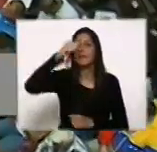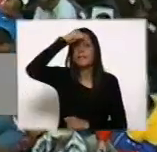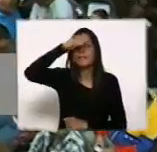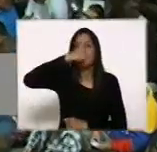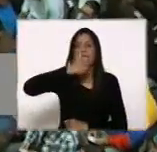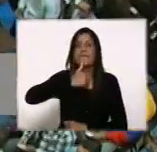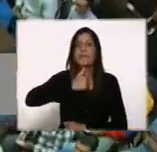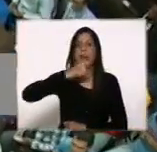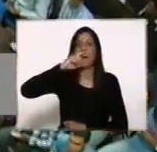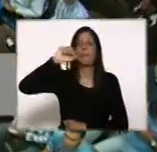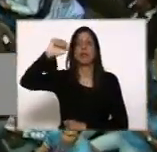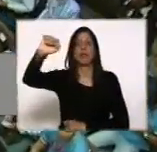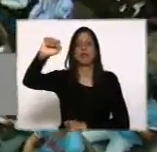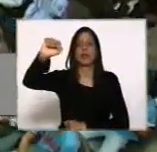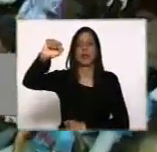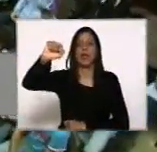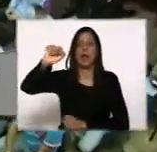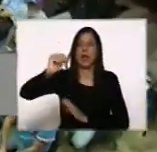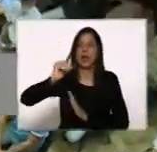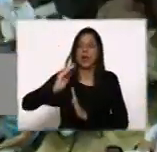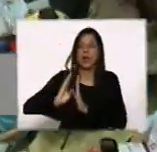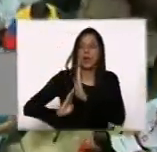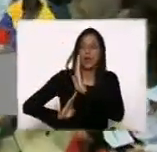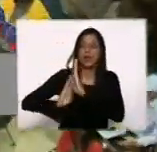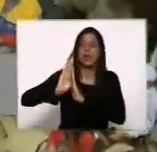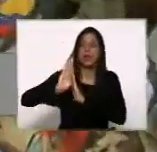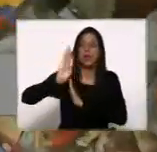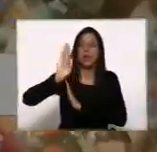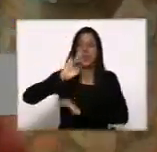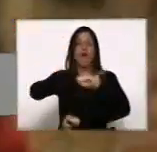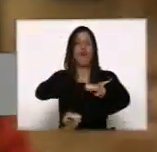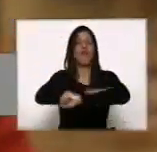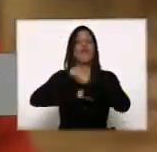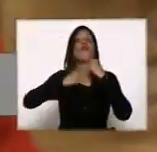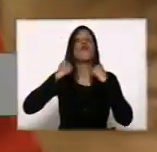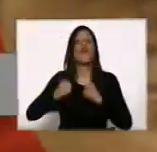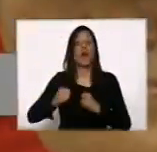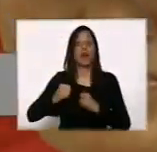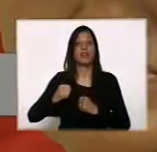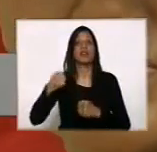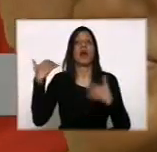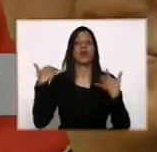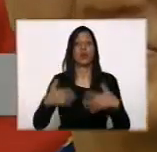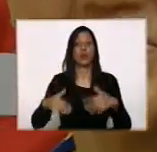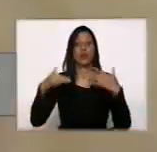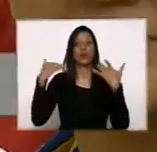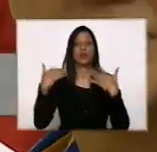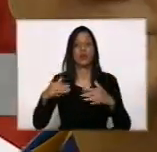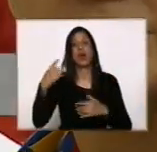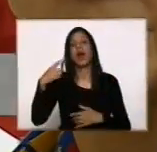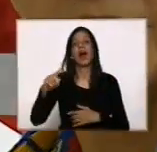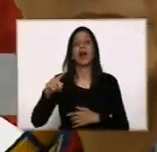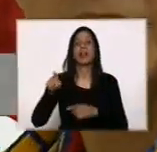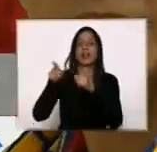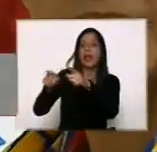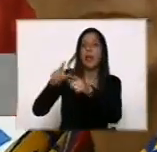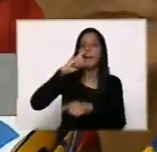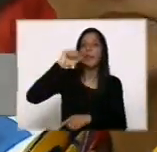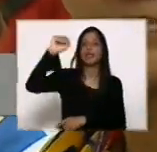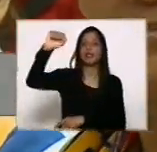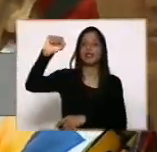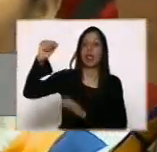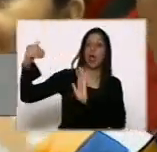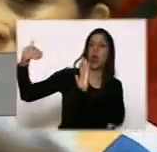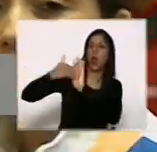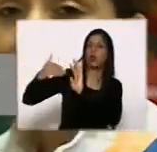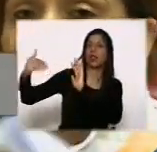Nicolás, ¿cómo ha emergido? ¿Qué fuerza la que ha tenido? Él... para enfrentar todas esas